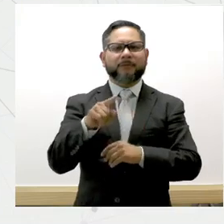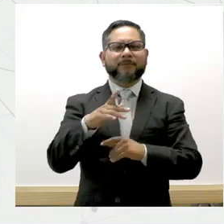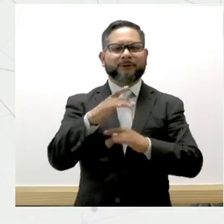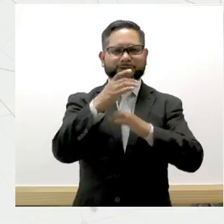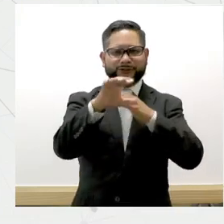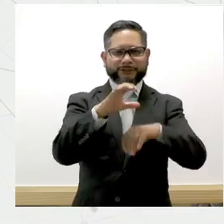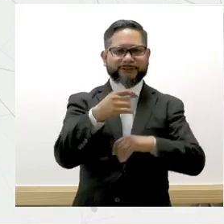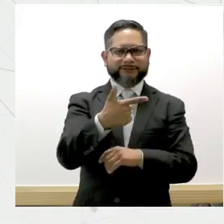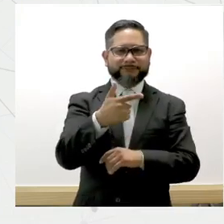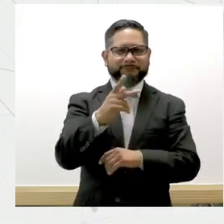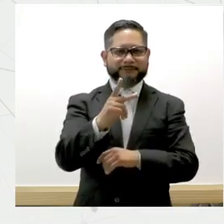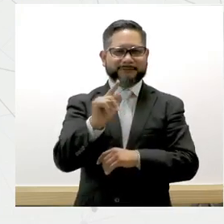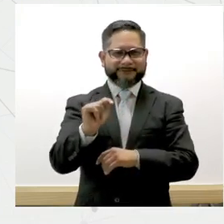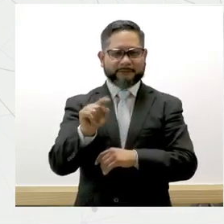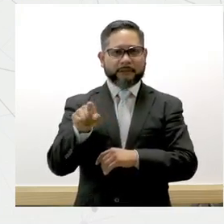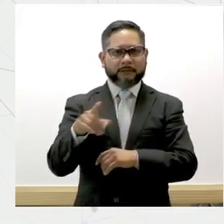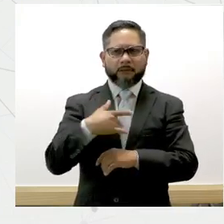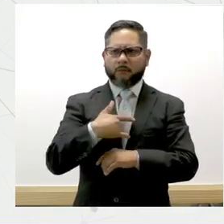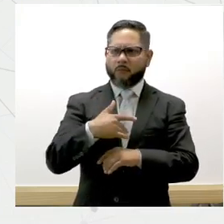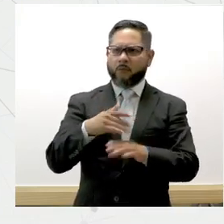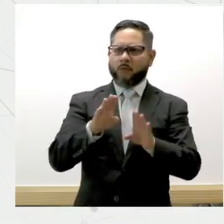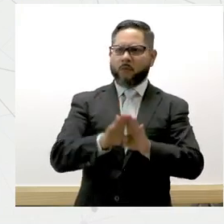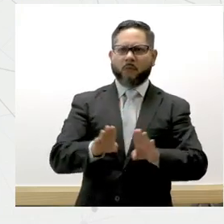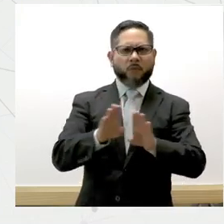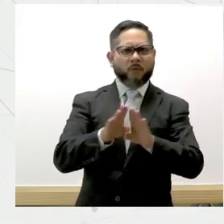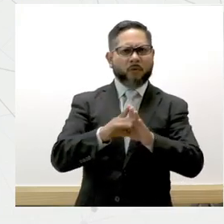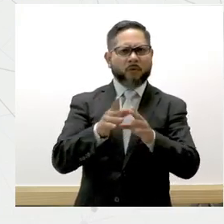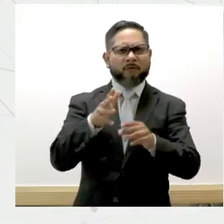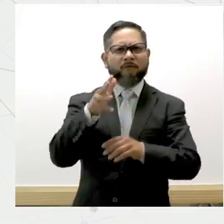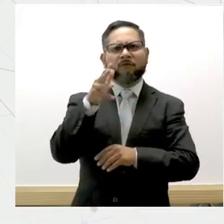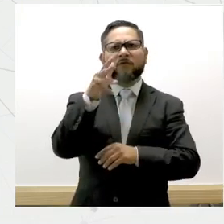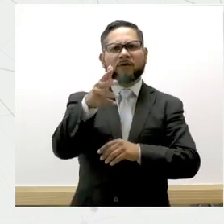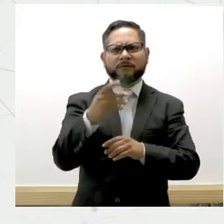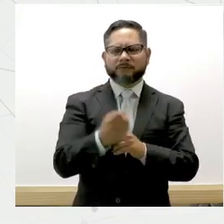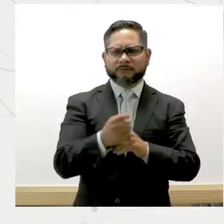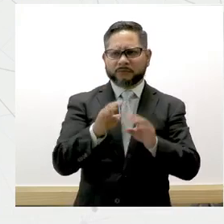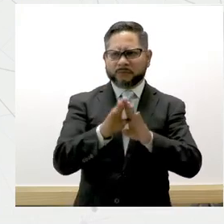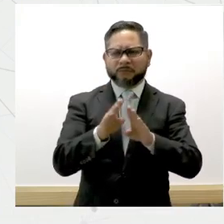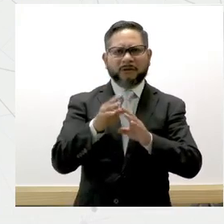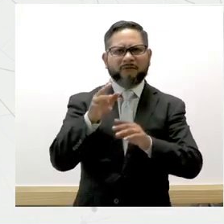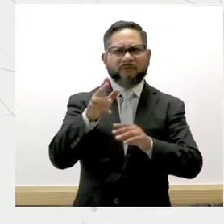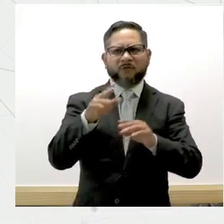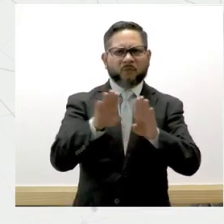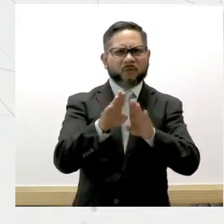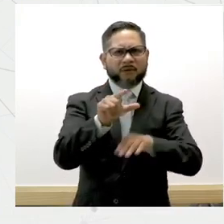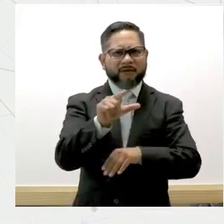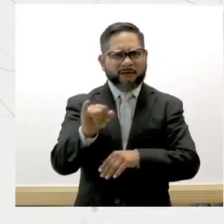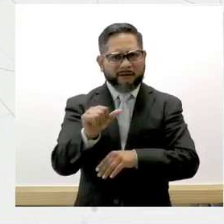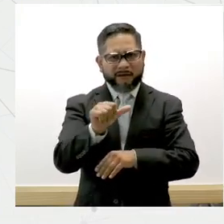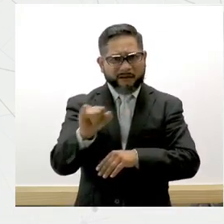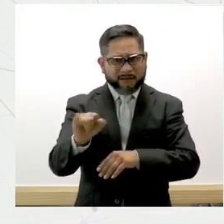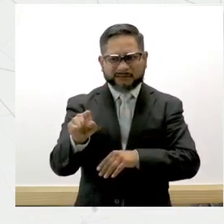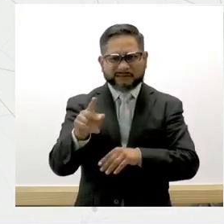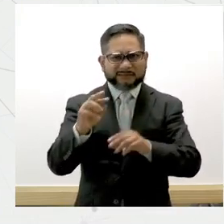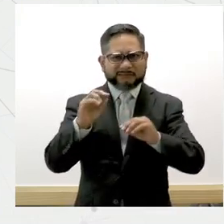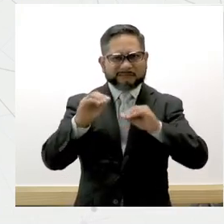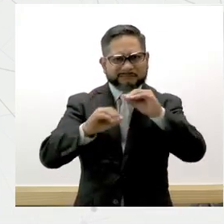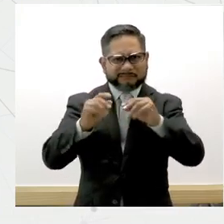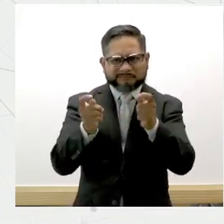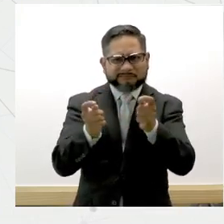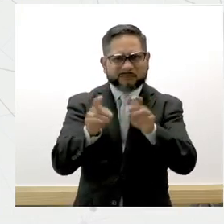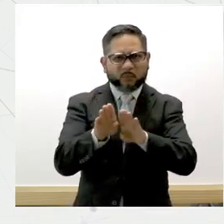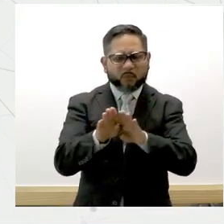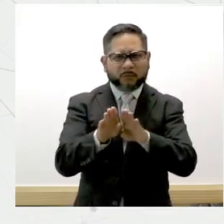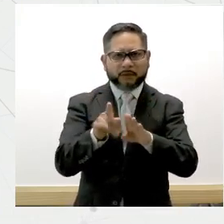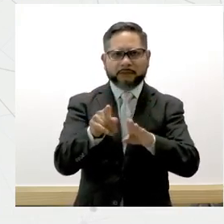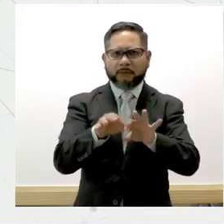ahora sale el Strawberry, y cuando lleguemos a Navidades veremos dónde estamos, ¿no?, con este punto y cómo lo vamos a llevar a cabo. Por eso es tan